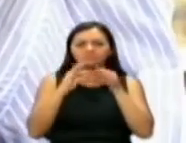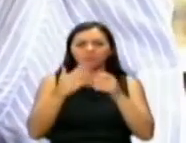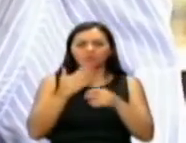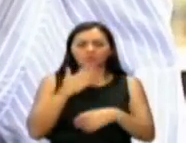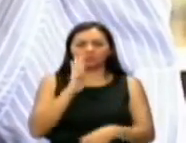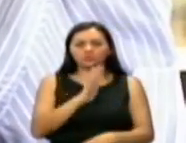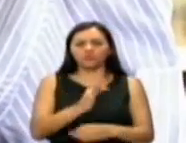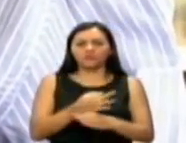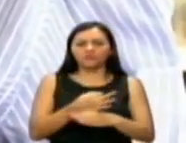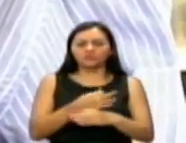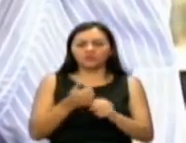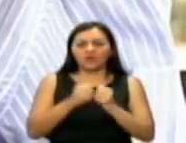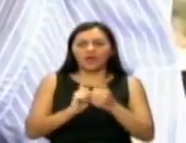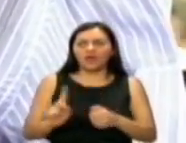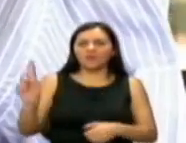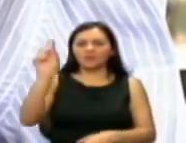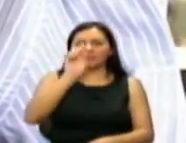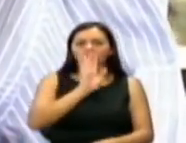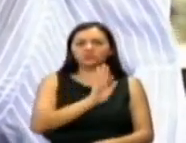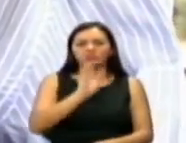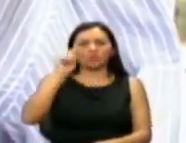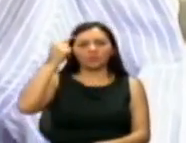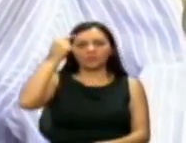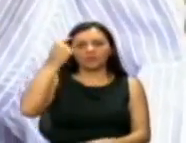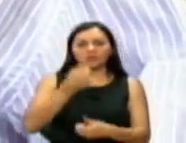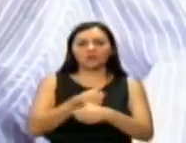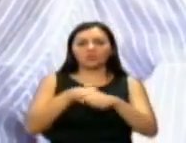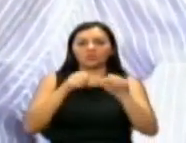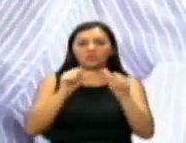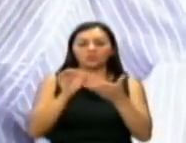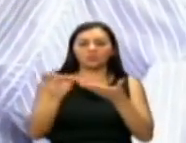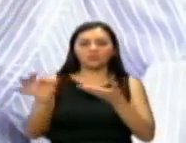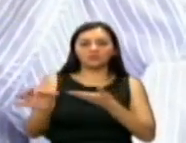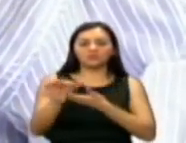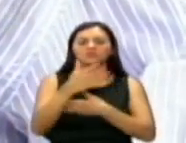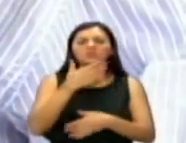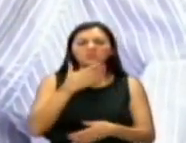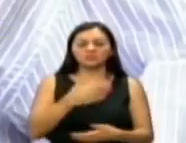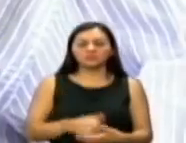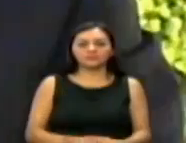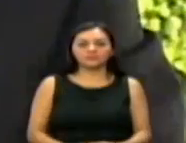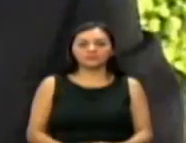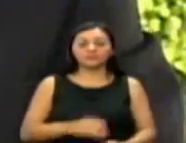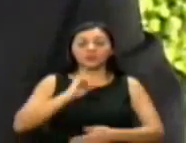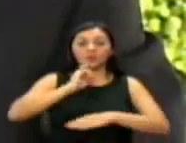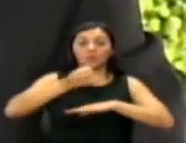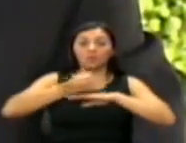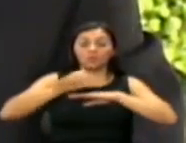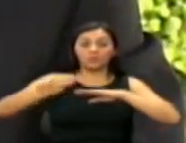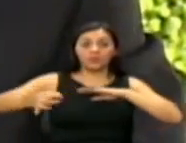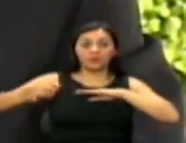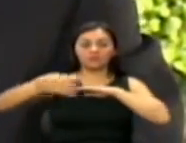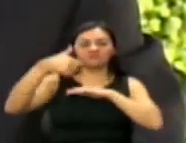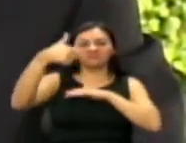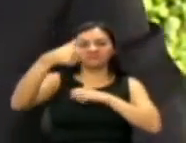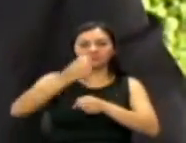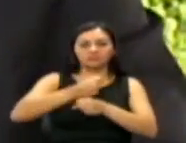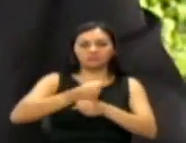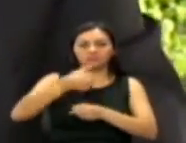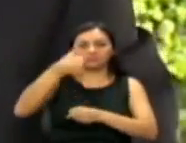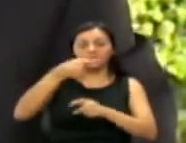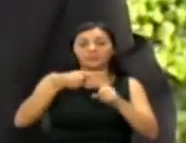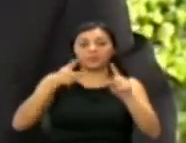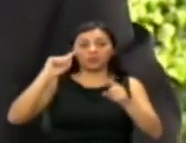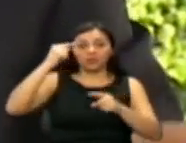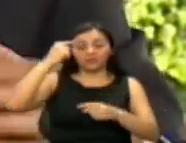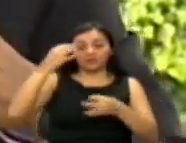propias funciones que tienen cada uno de los gobiernos autónomos descentralizados? O sea, con la junta parroquial las relaciones son excelentes, ¿no? Y con este